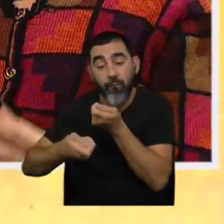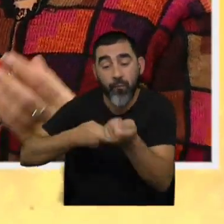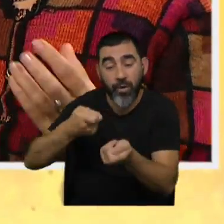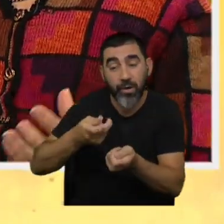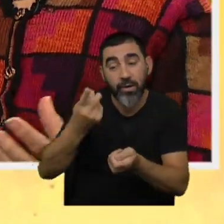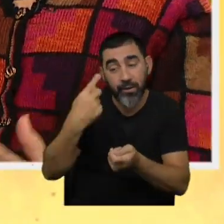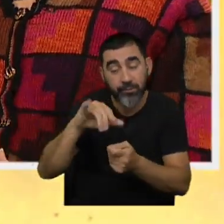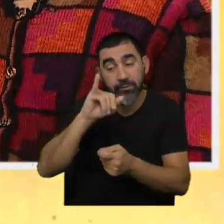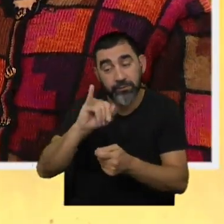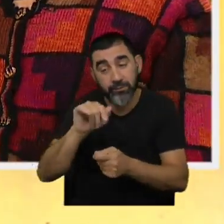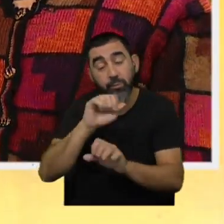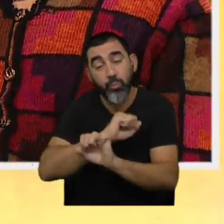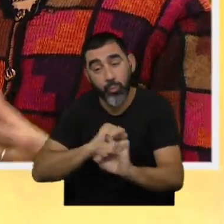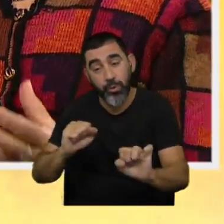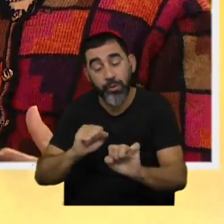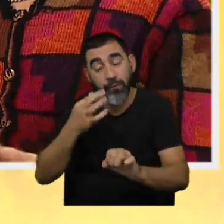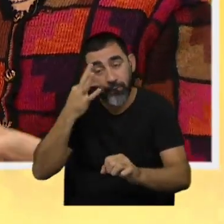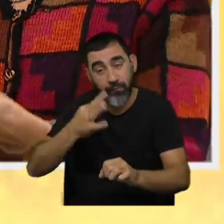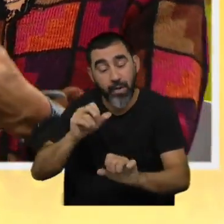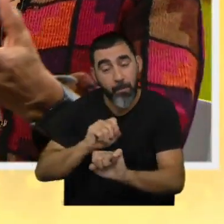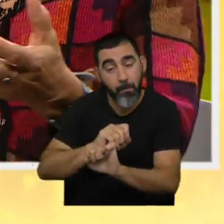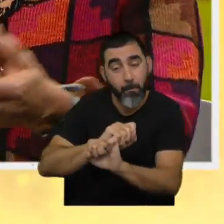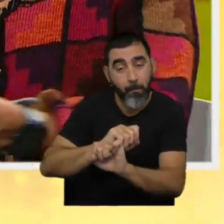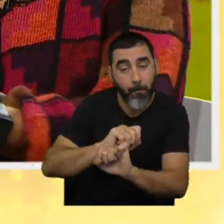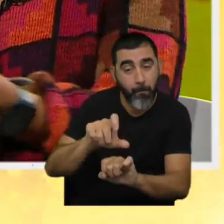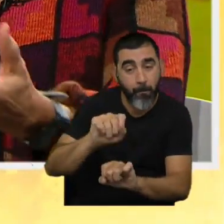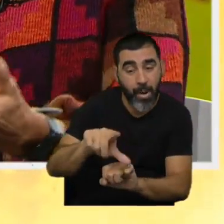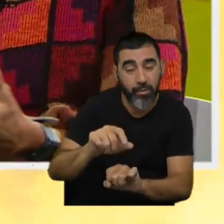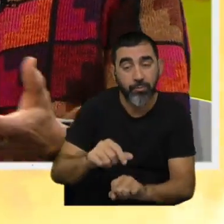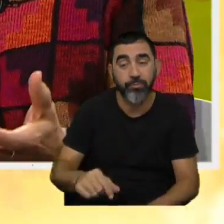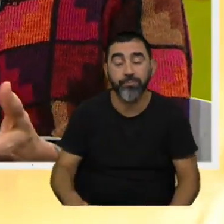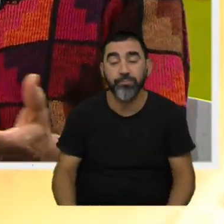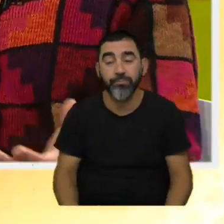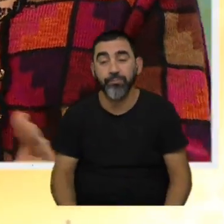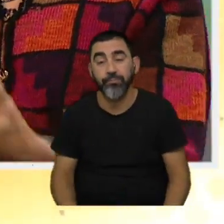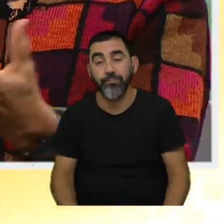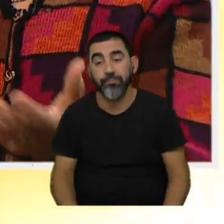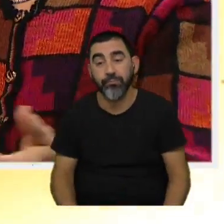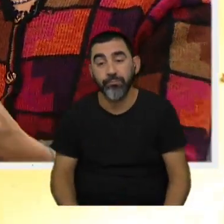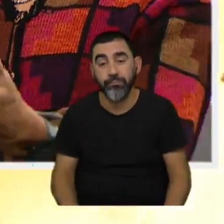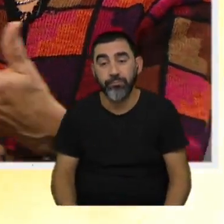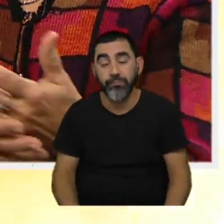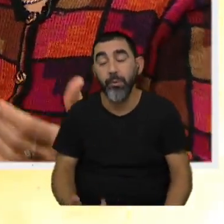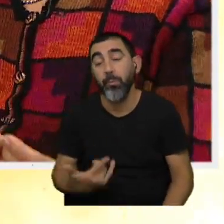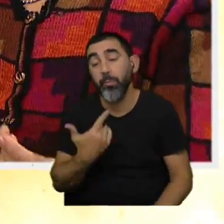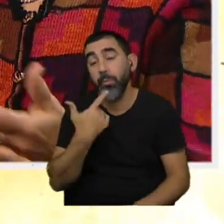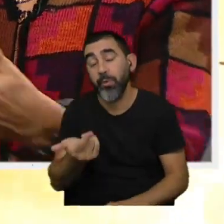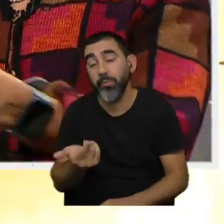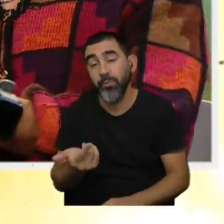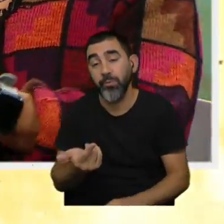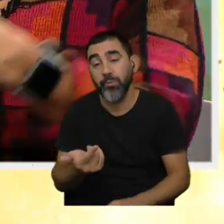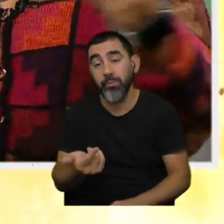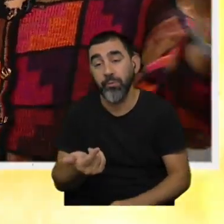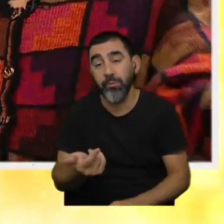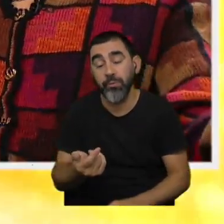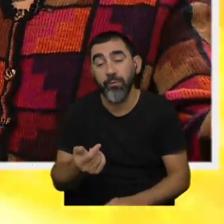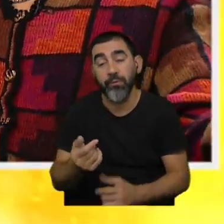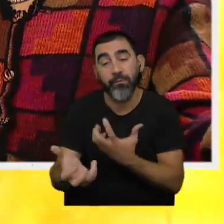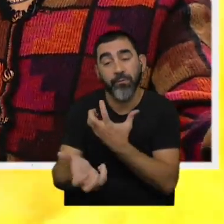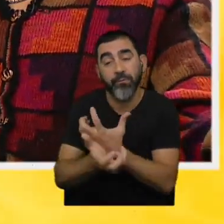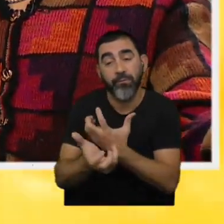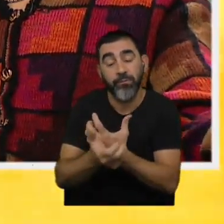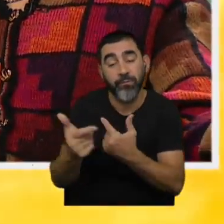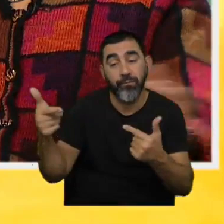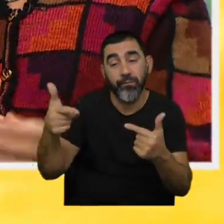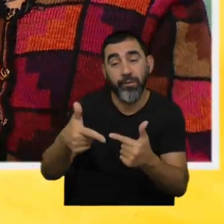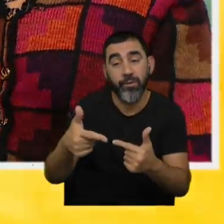ser como realmente malos. El ejemplo más claro es, por ejemplo, plaguicidas utilizados contra